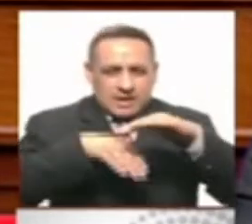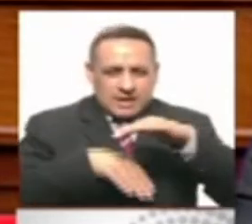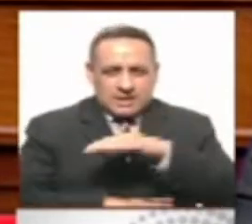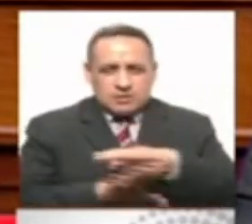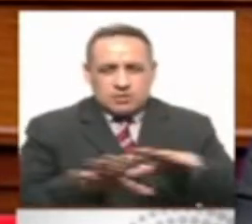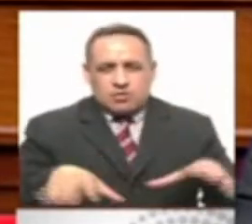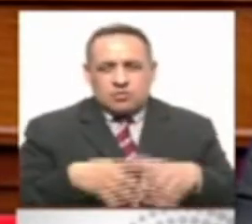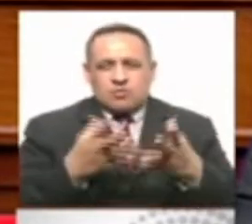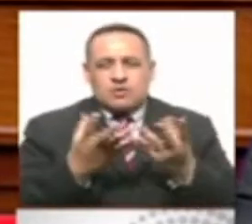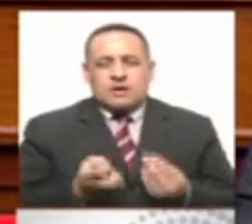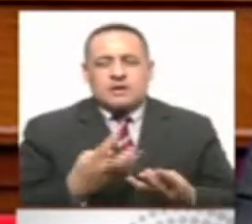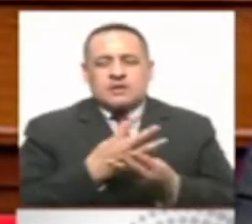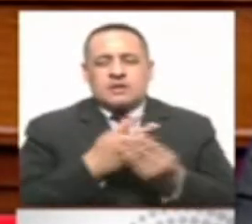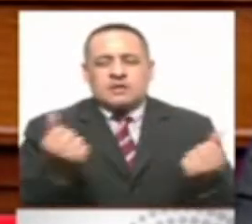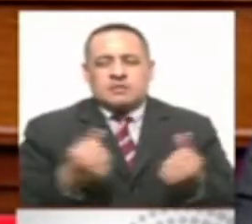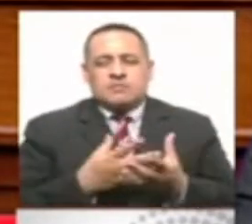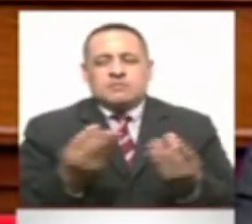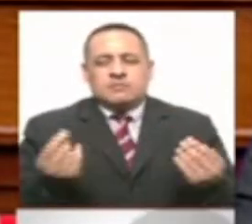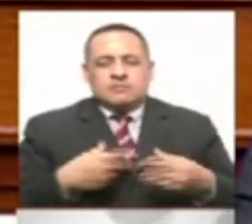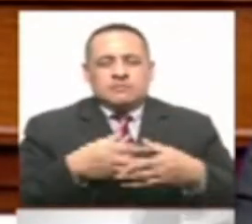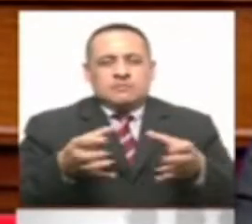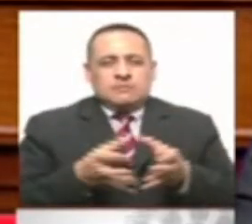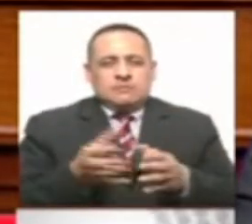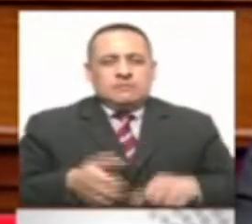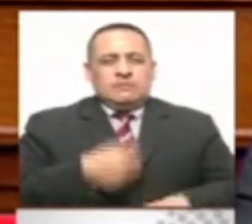cómo desaparecer a los sindicatos.